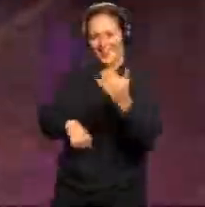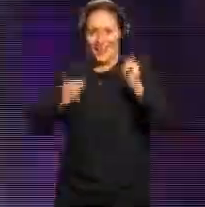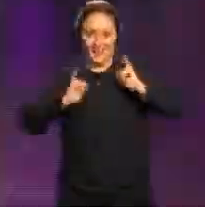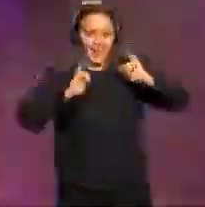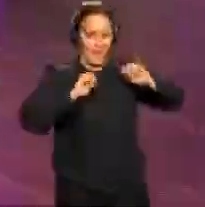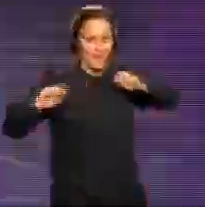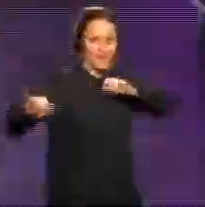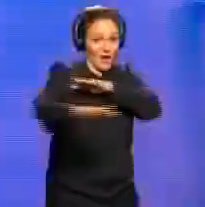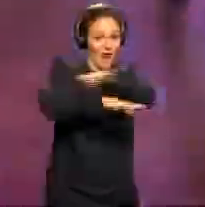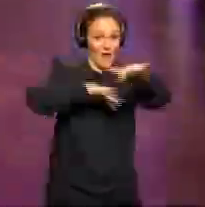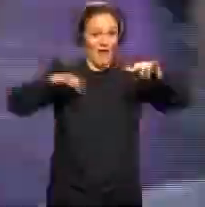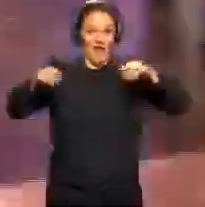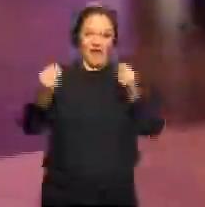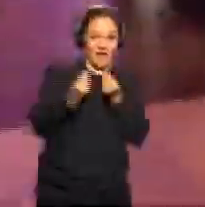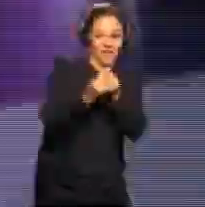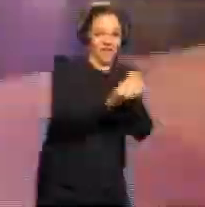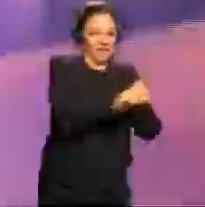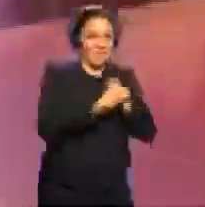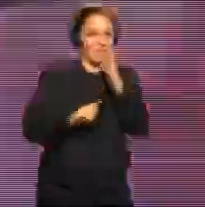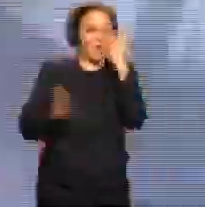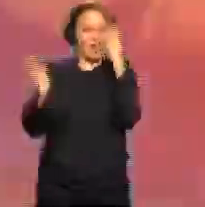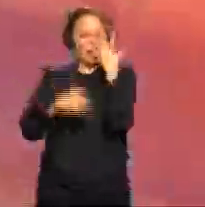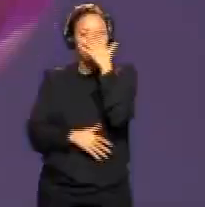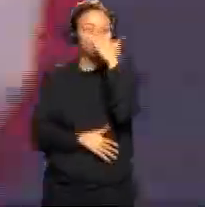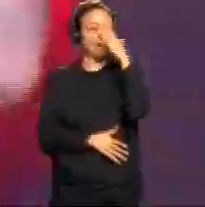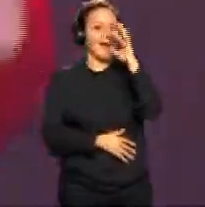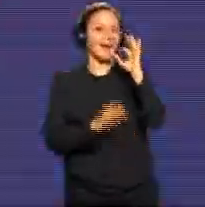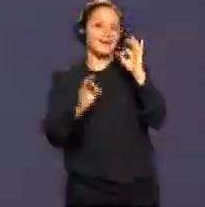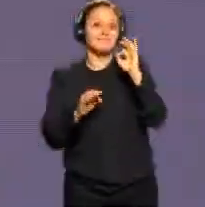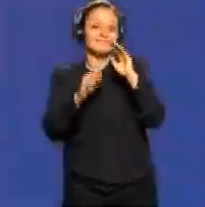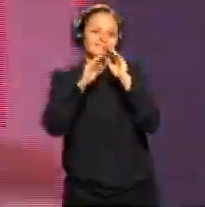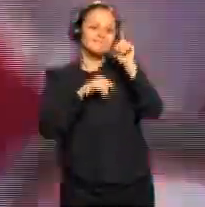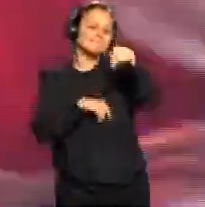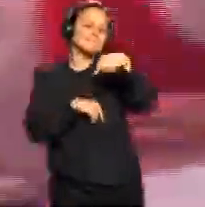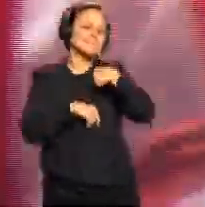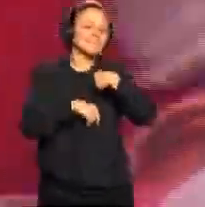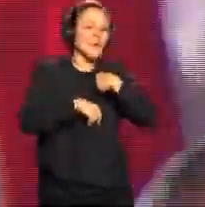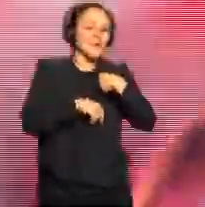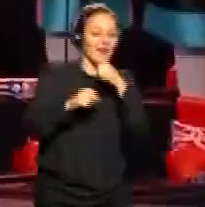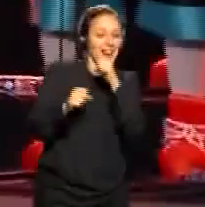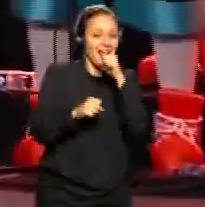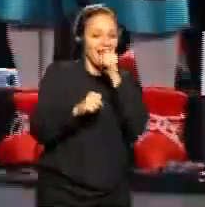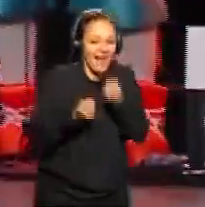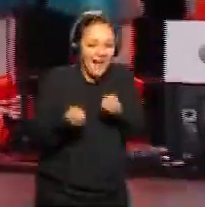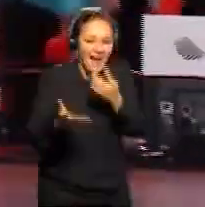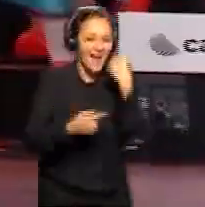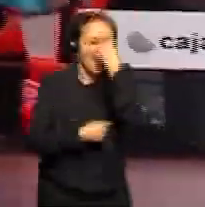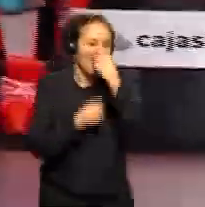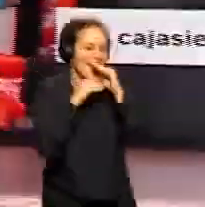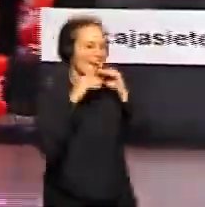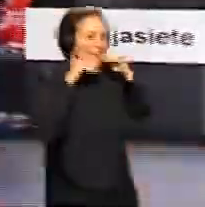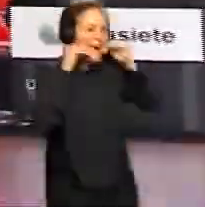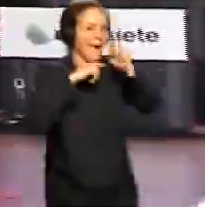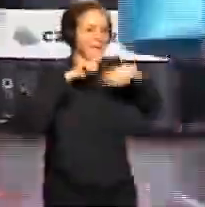Transmitirte la emoción total, carnaval, una sonrisa te quiero sacar, mi mejor premio